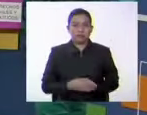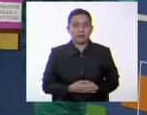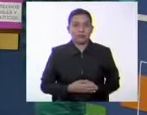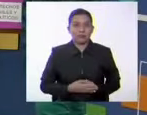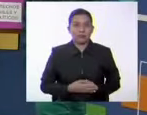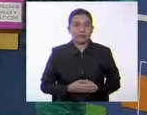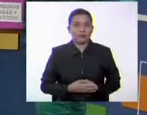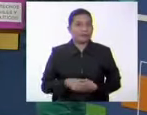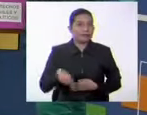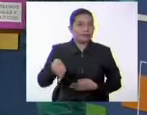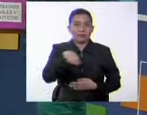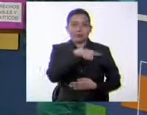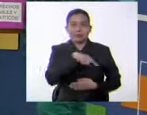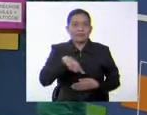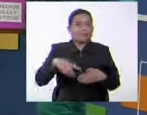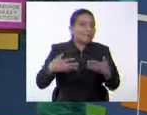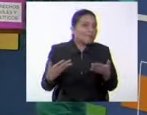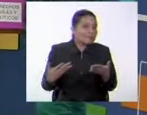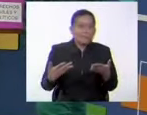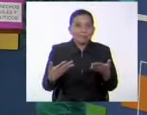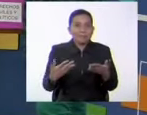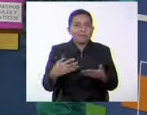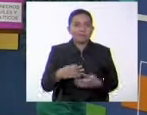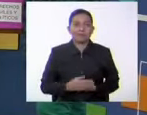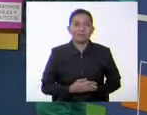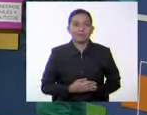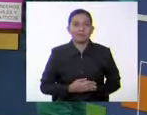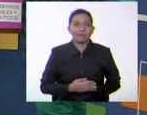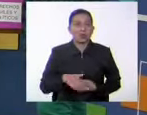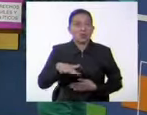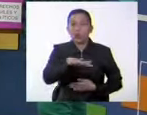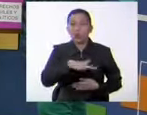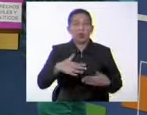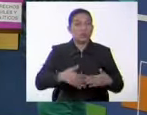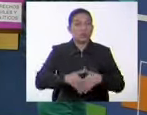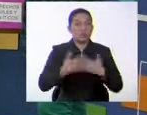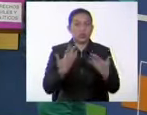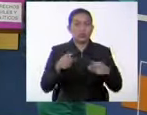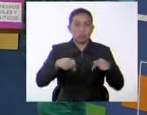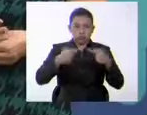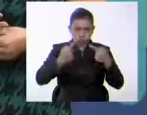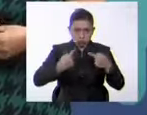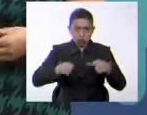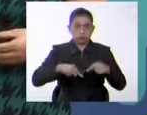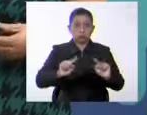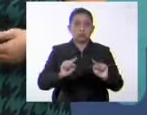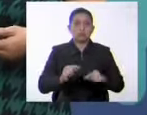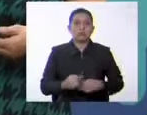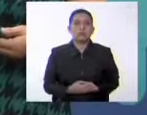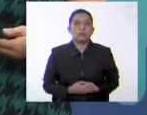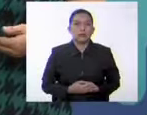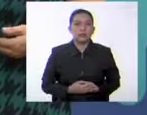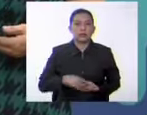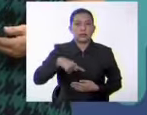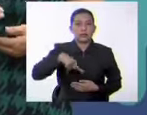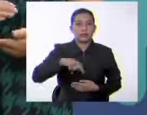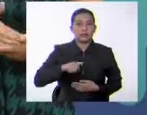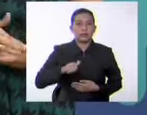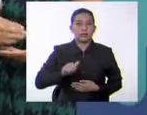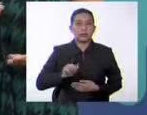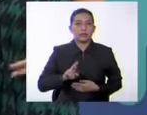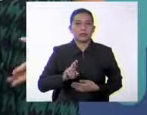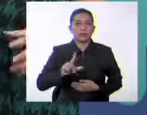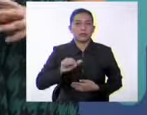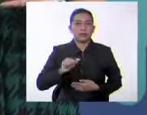se declararon esos impuestos. Entonces, no hubo un lugar, que ahora lo que permanece es el Parlacen, es decir, el